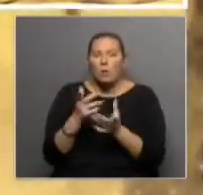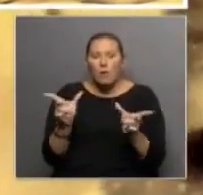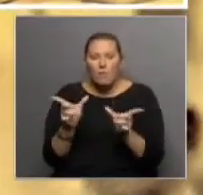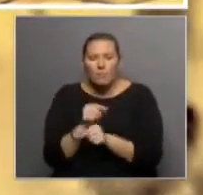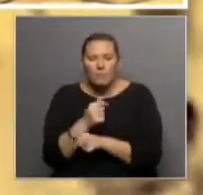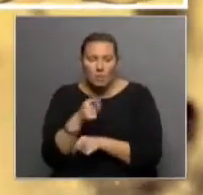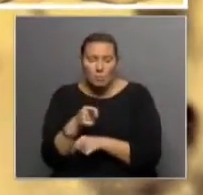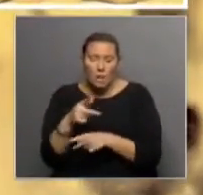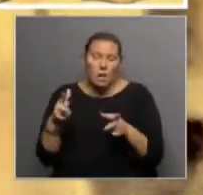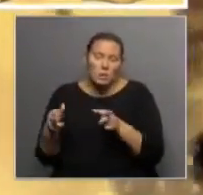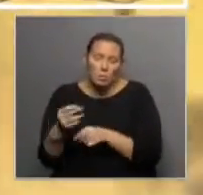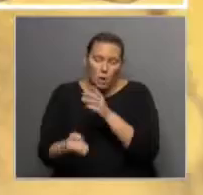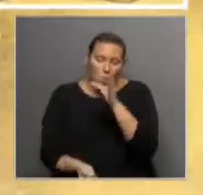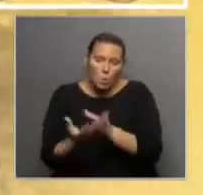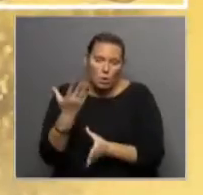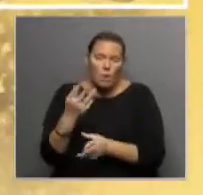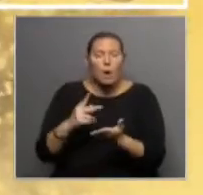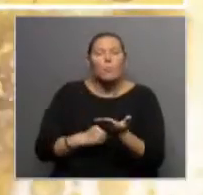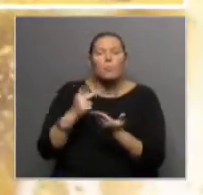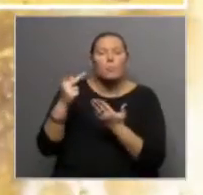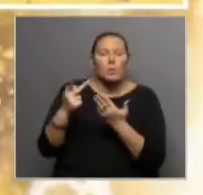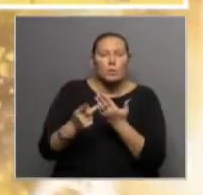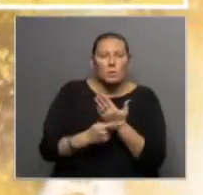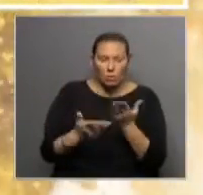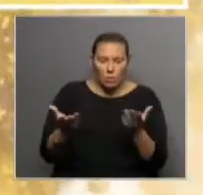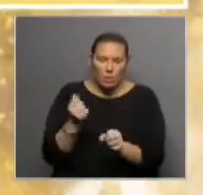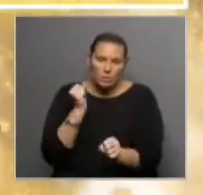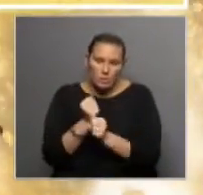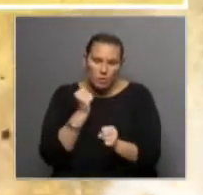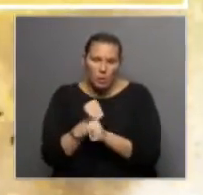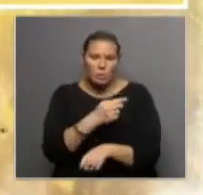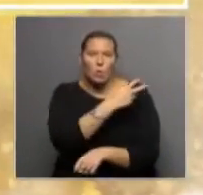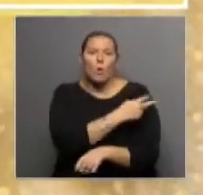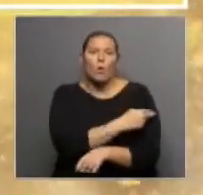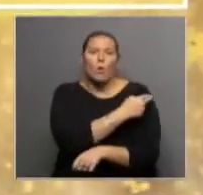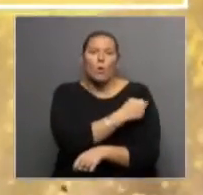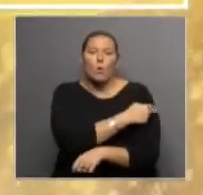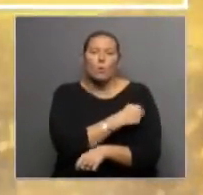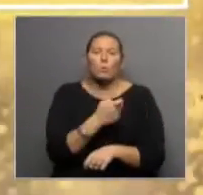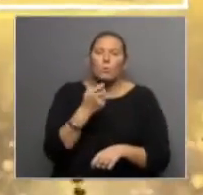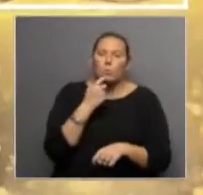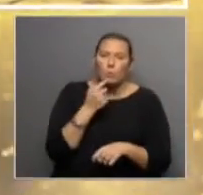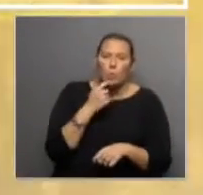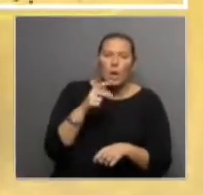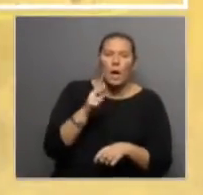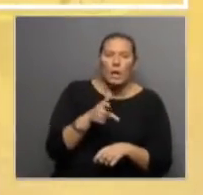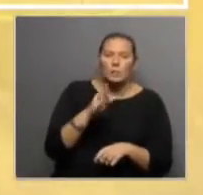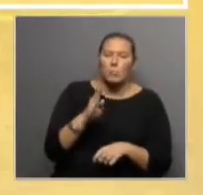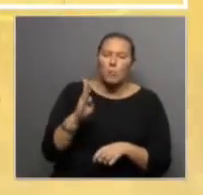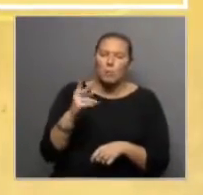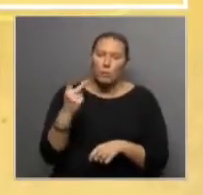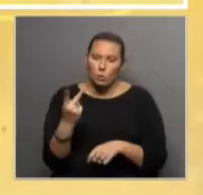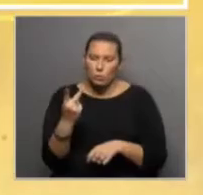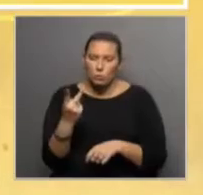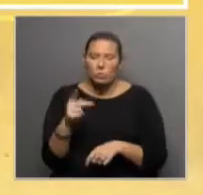etapa y empezar una etapa nueva, que es el nuevo proyecto que estamos trabajando con la Cruz Roja, que se llama HPP2, que consiste en